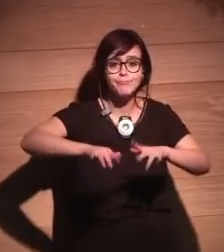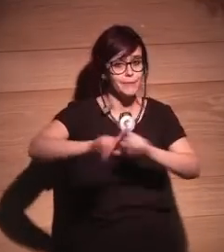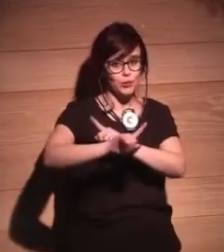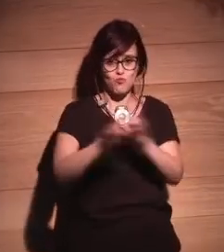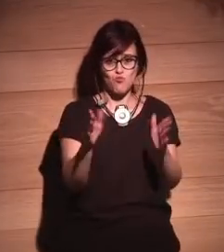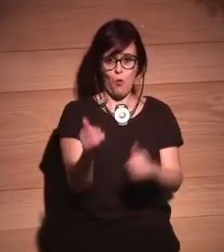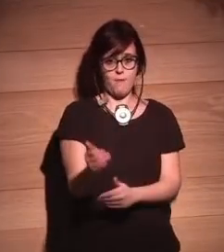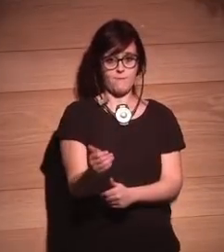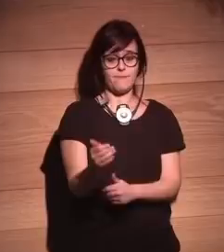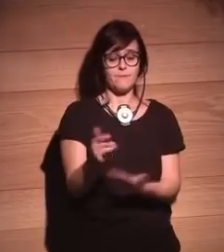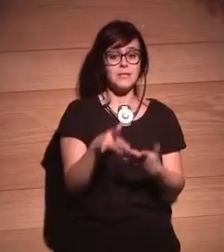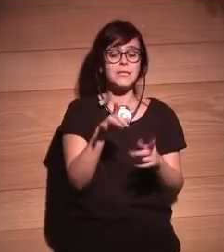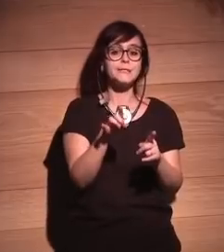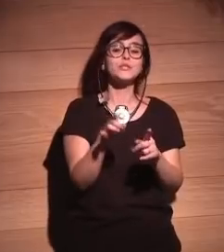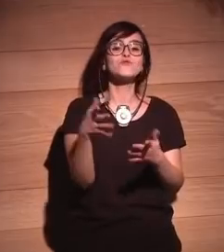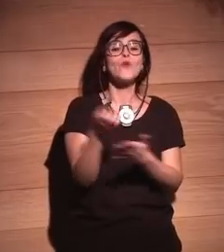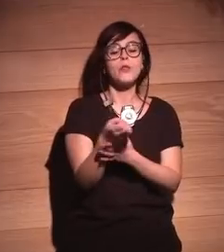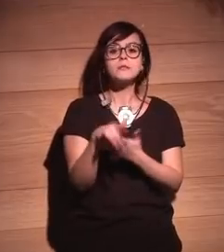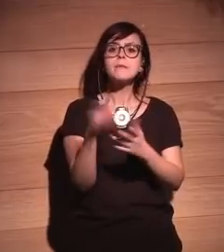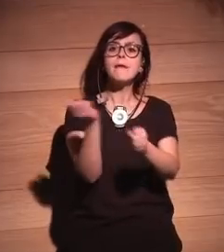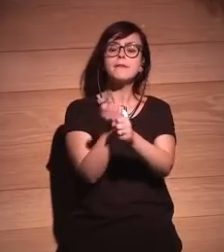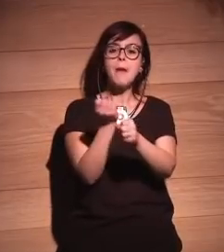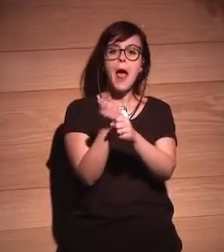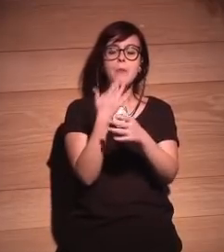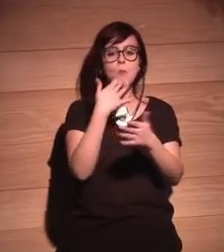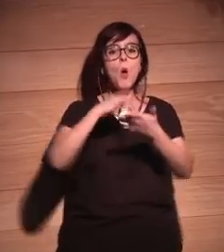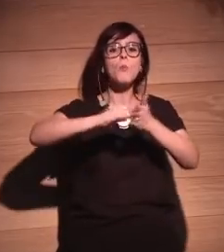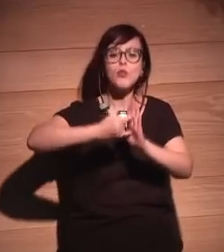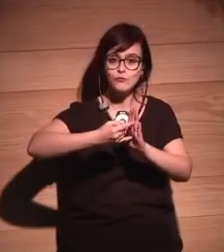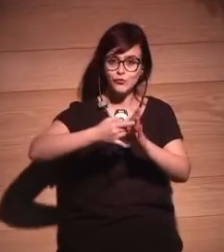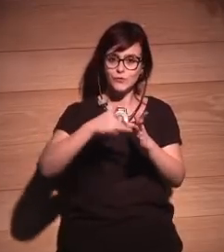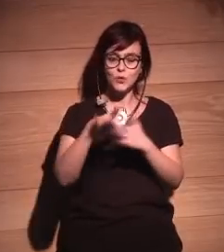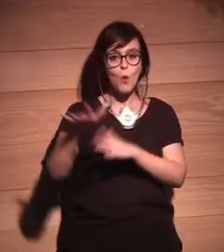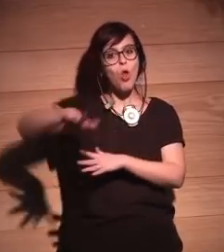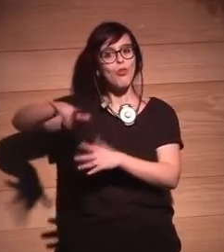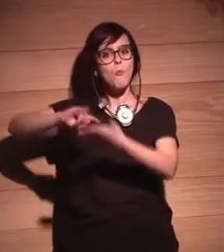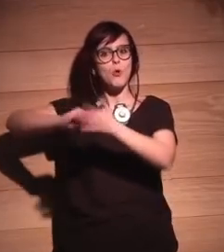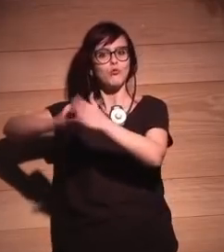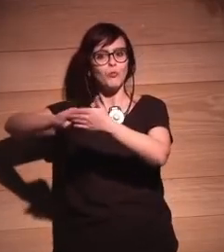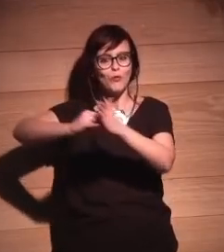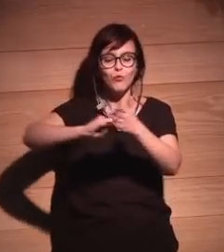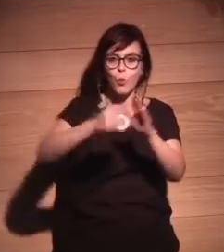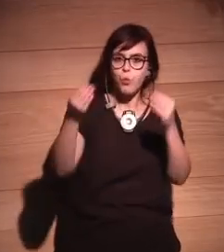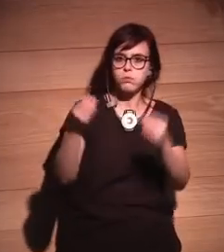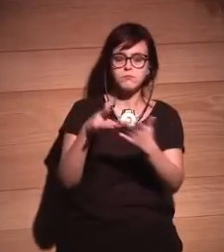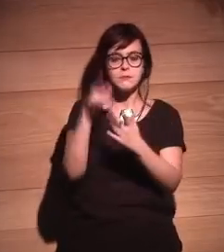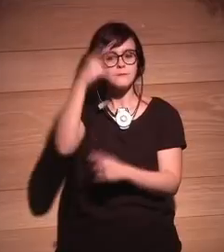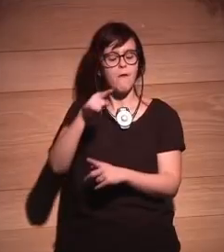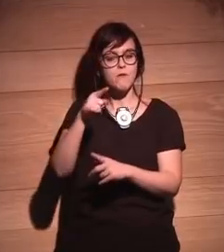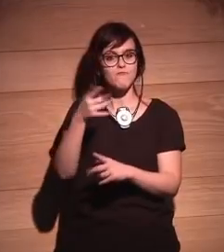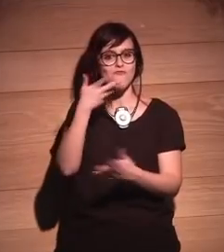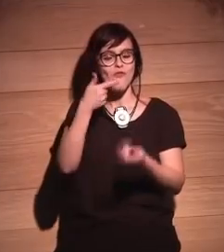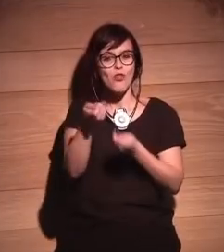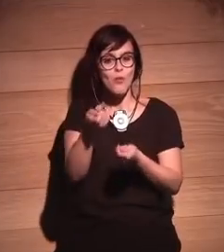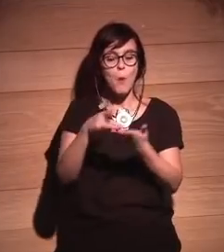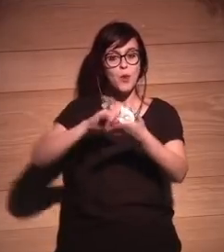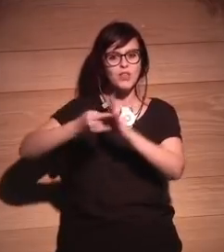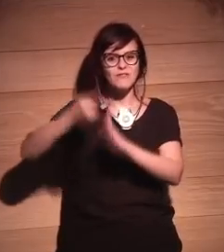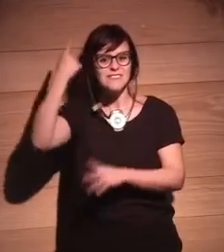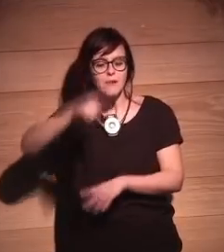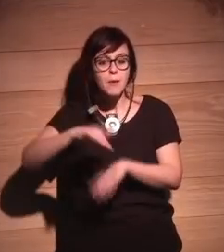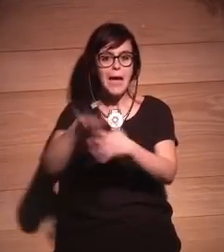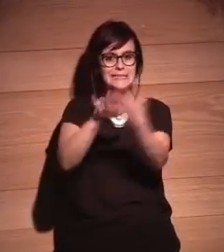O sea, todo es como, de trabajar en otros sitios con proyectos. Tú trabajas en otros sitios con proyectos y la gente sabe trabajar con un proyecto, sabe hacer un proyecto,